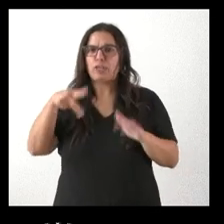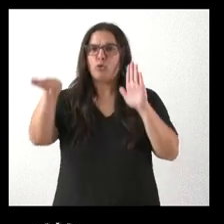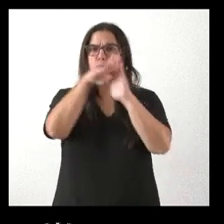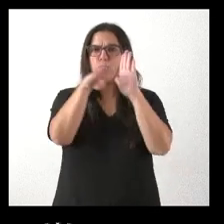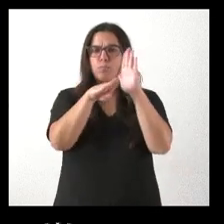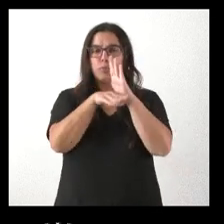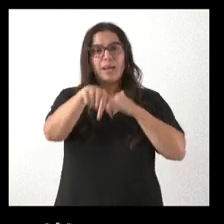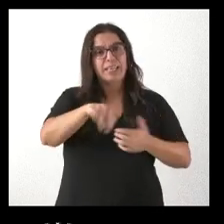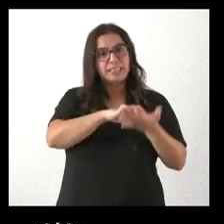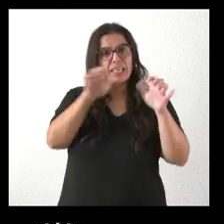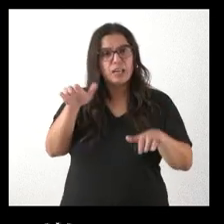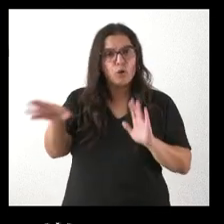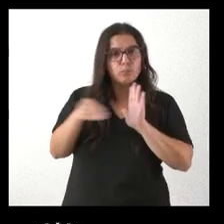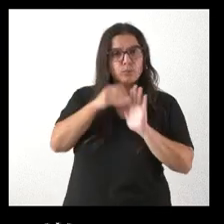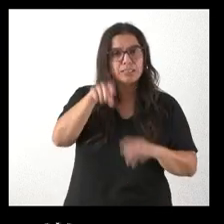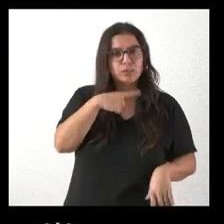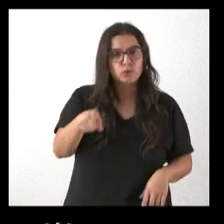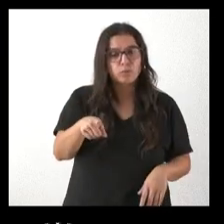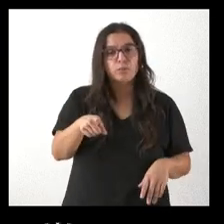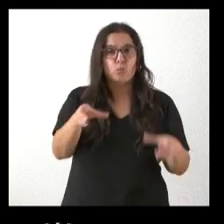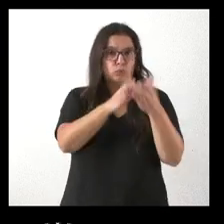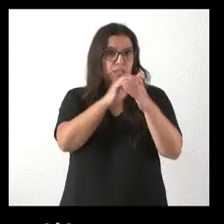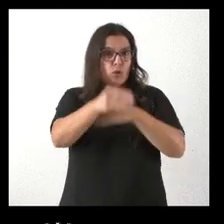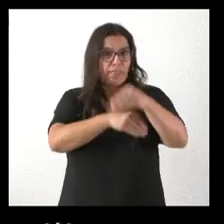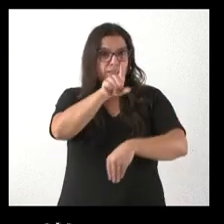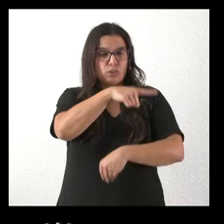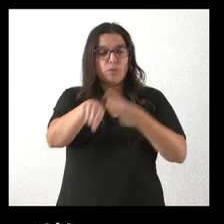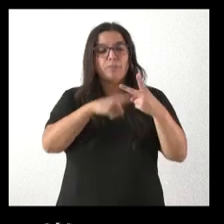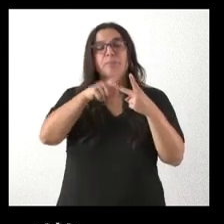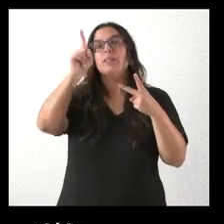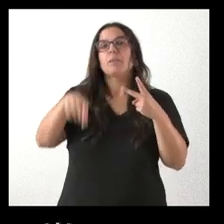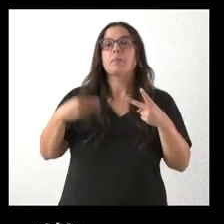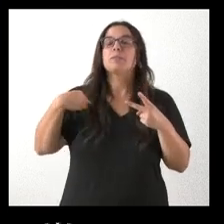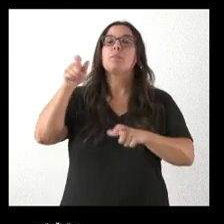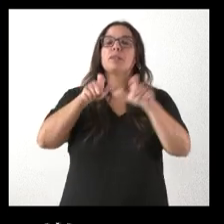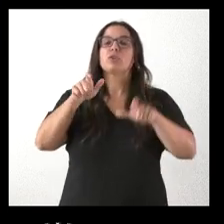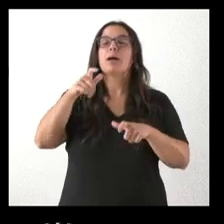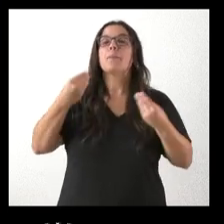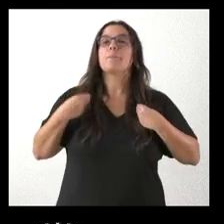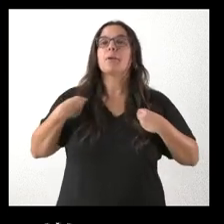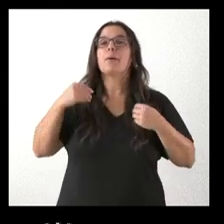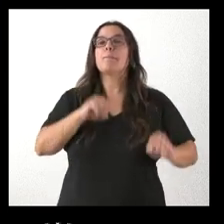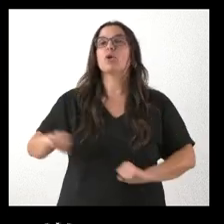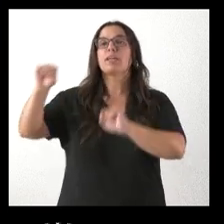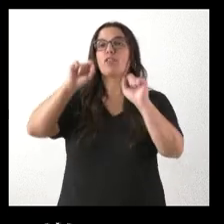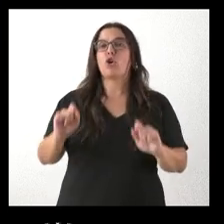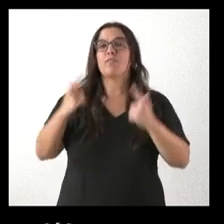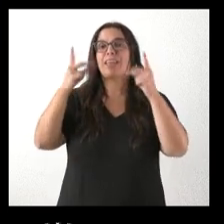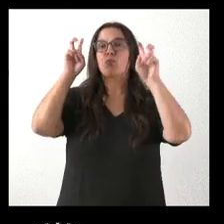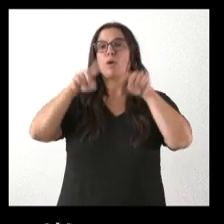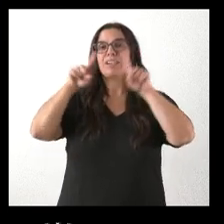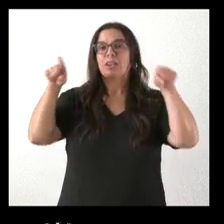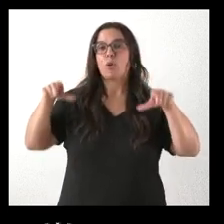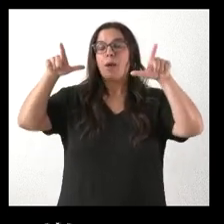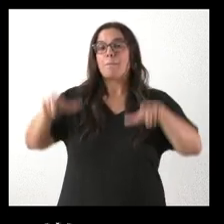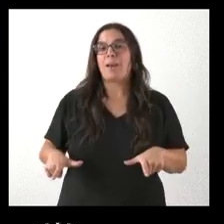de la junta y por otro lado los vecinos de la plaza de Valle Inclán que viven en las viviendas de protección oficial de Nueva Segovia que